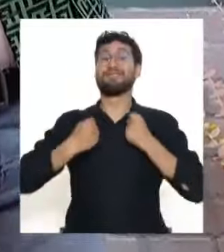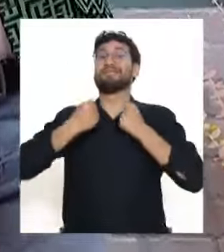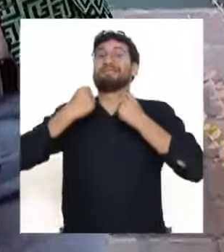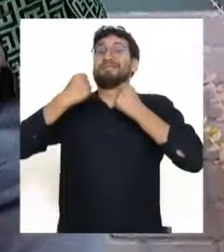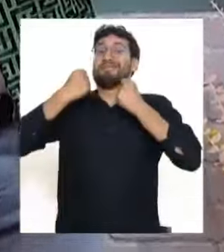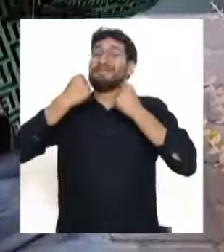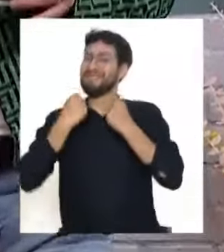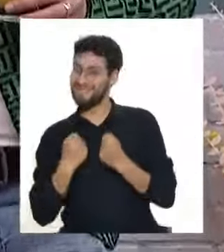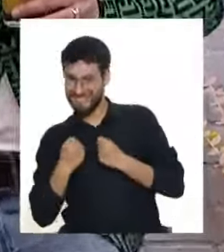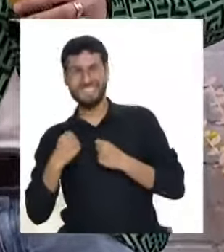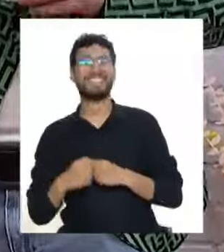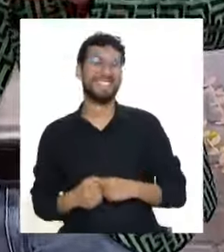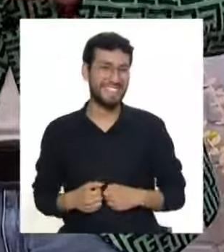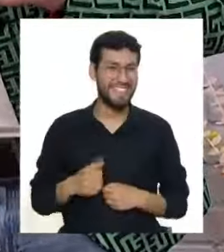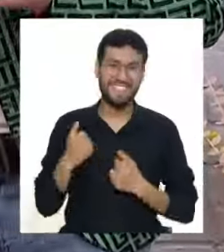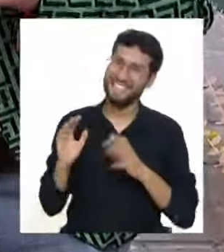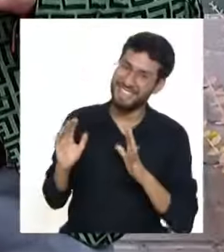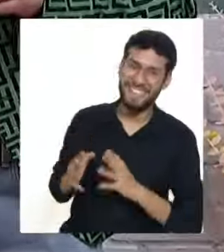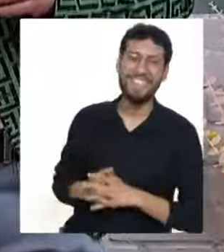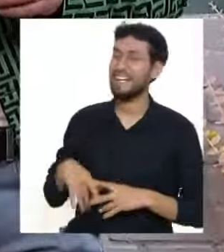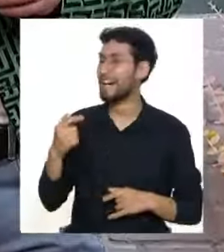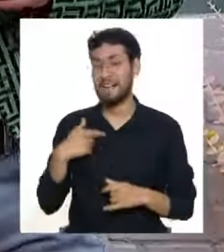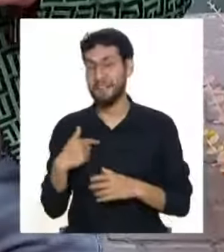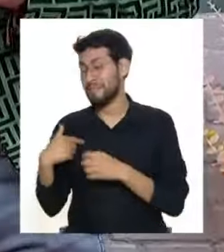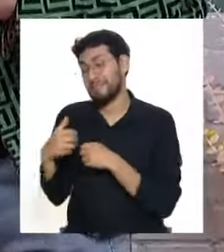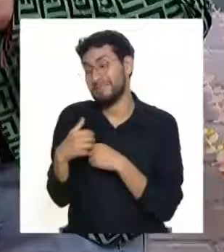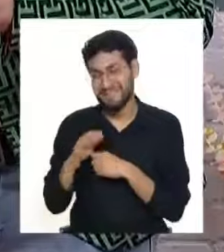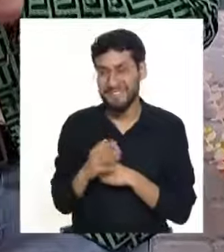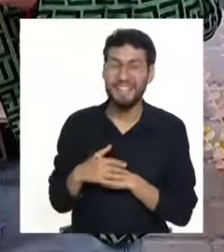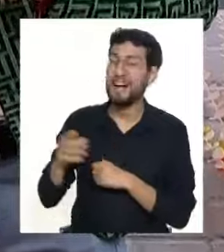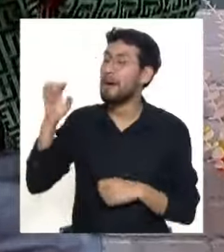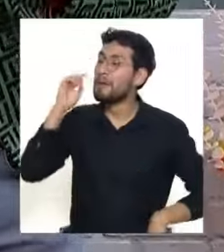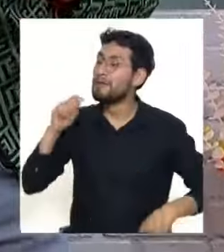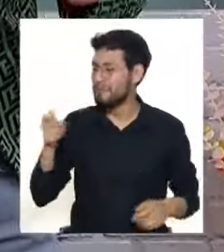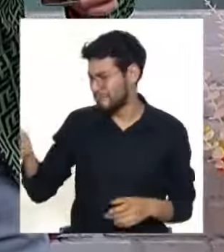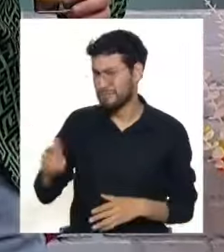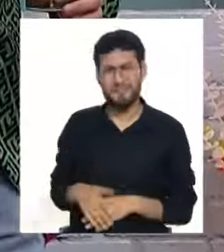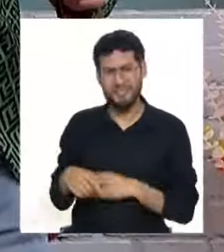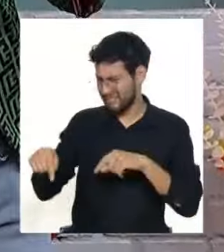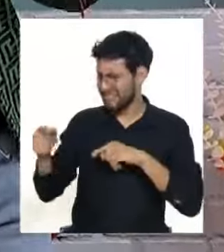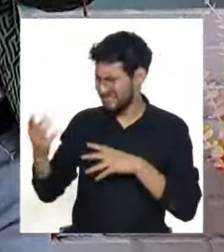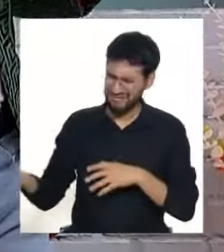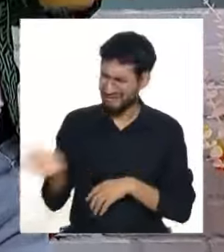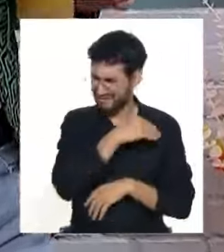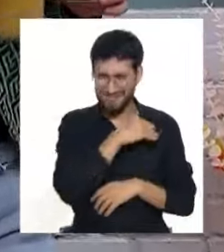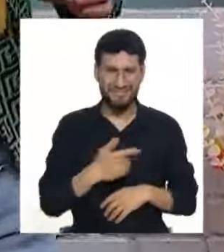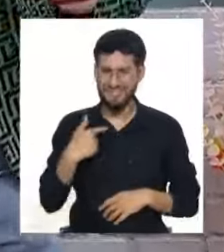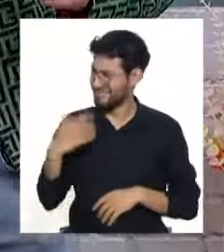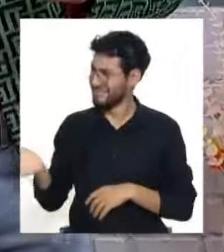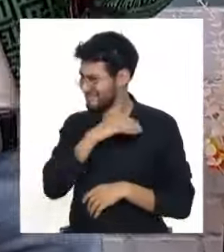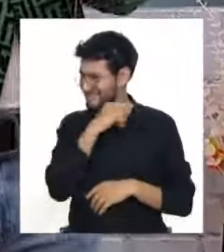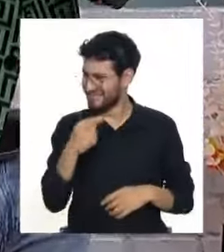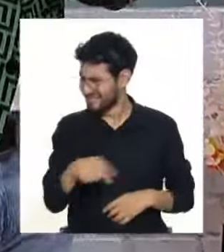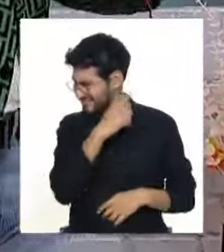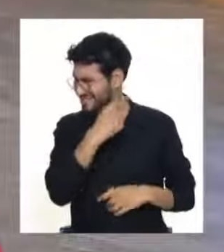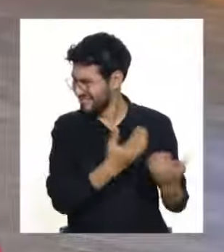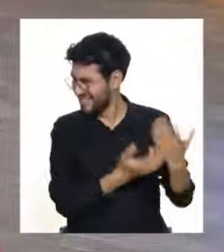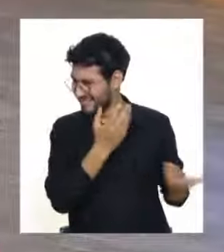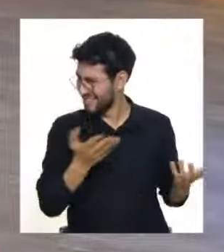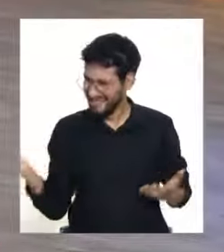C. Bueno, me lo voy a quedar. Papi Pisu, más bien este. En vez de estar haciendo chacha acá... Sí, ya me voy a mover. Se nos va a